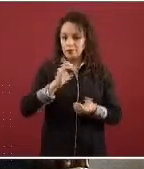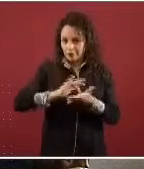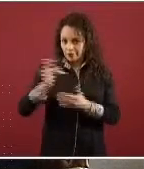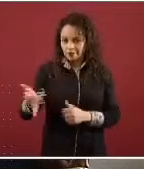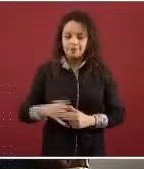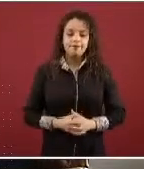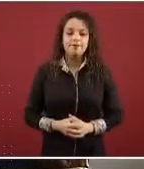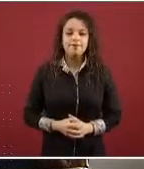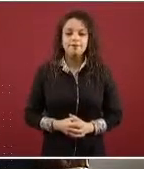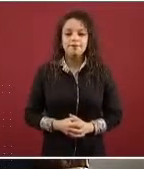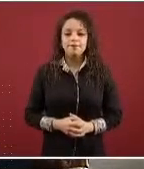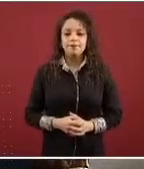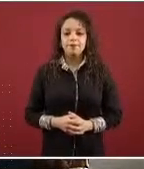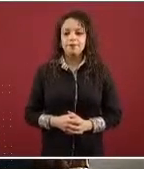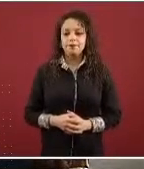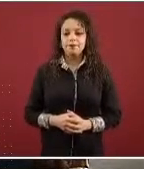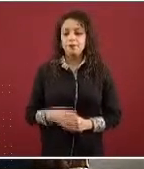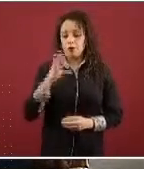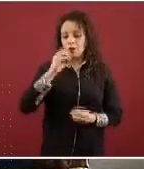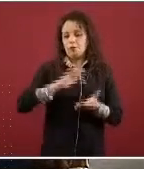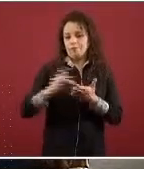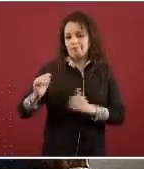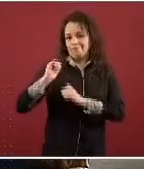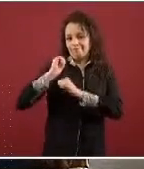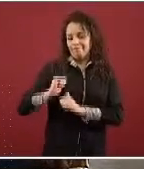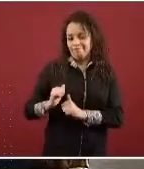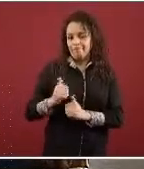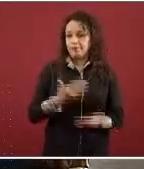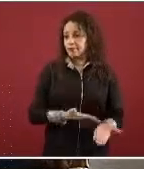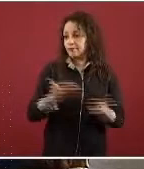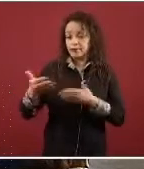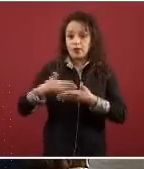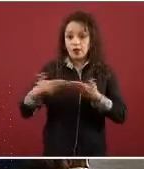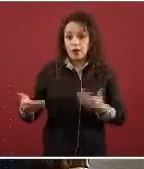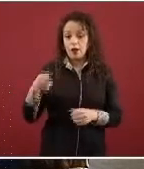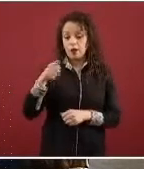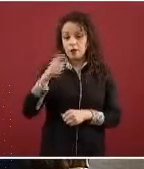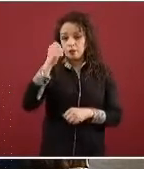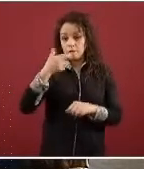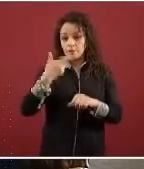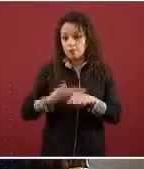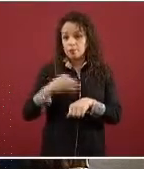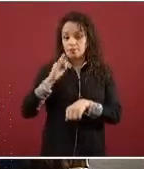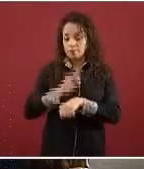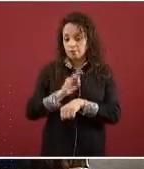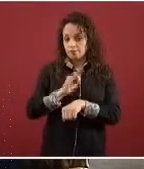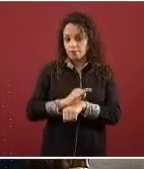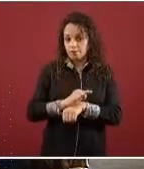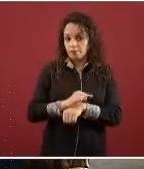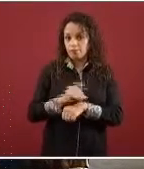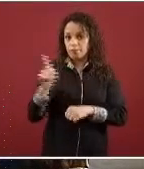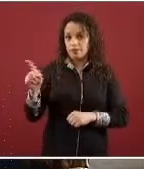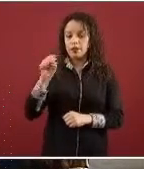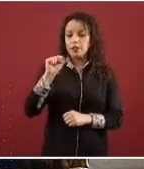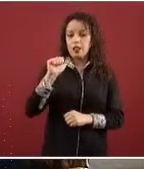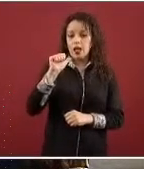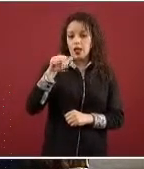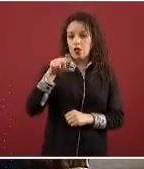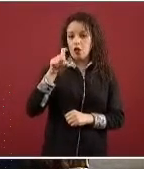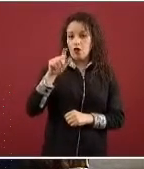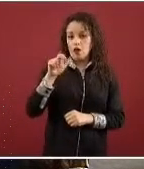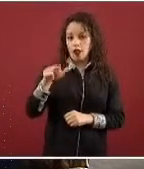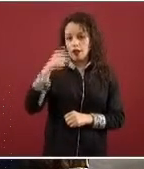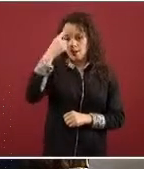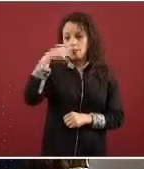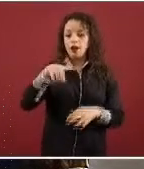Muchas gracias, almirante. A continuación, el secretario de la Defensa Nacional, el general Sandoval, hará lo propio con el plan